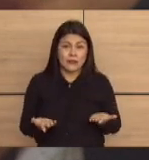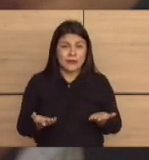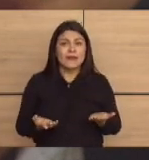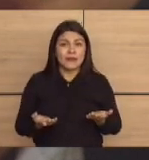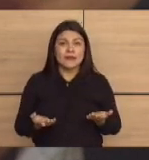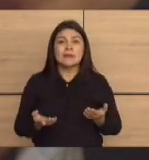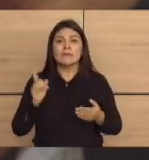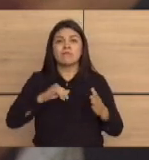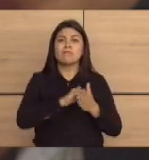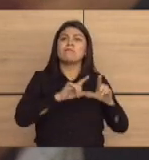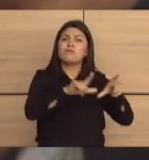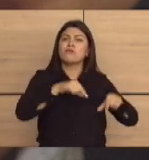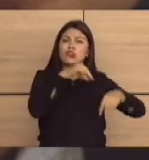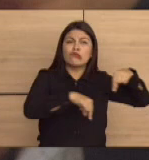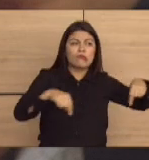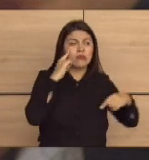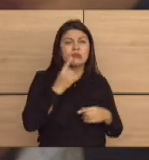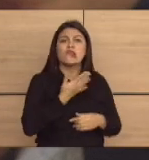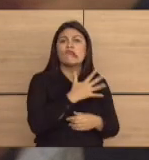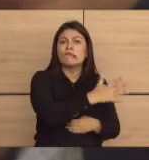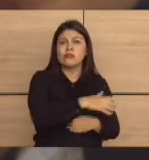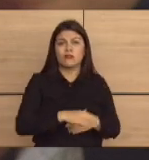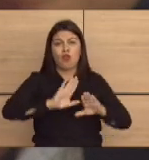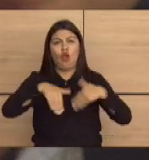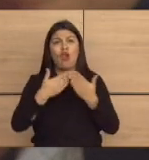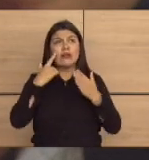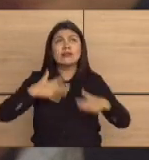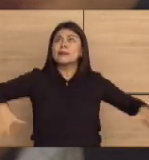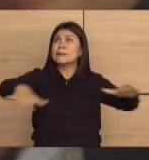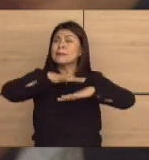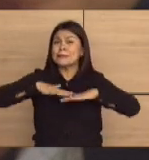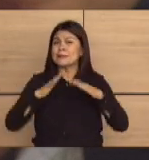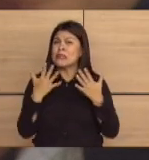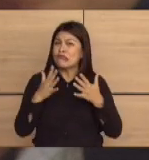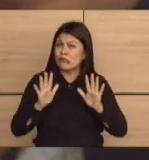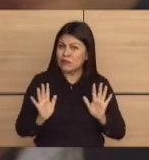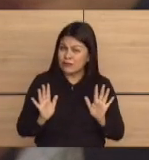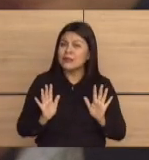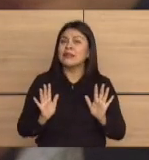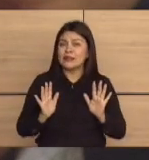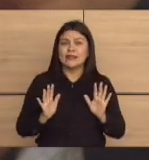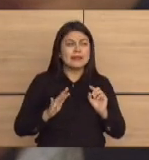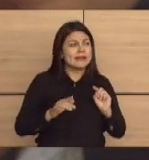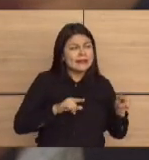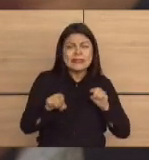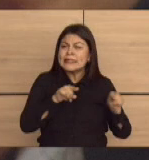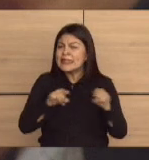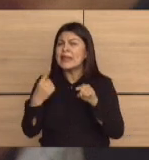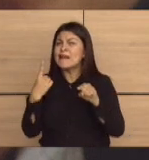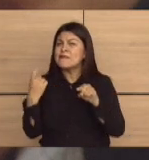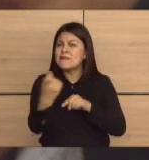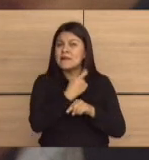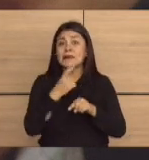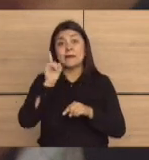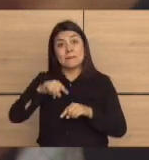en los laboratorios, en la infraestructura, en la conectividad, y después tienen